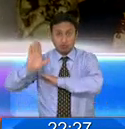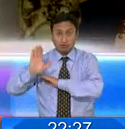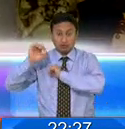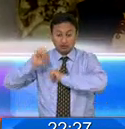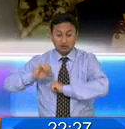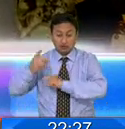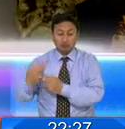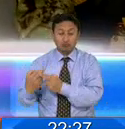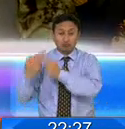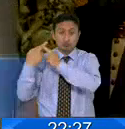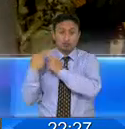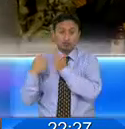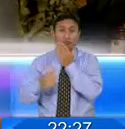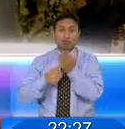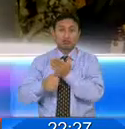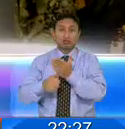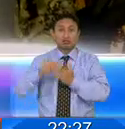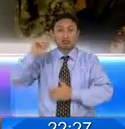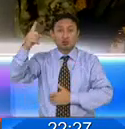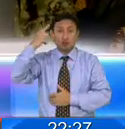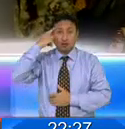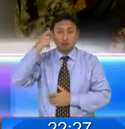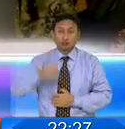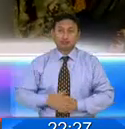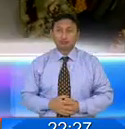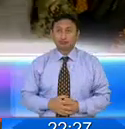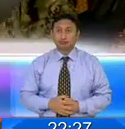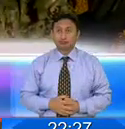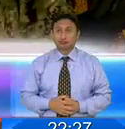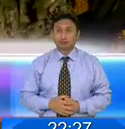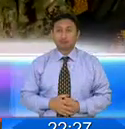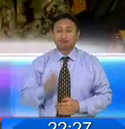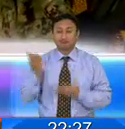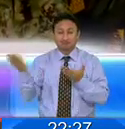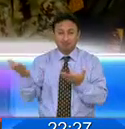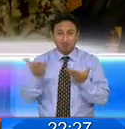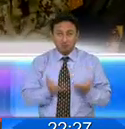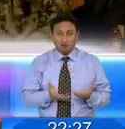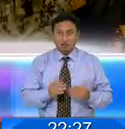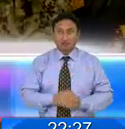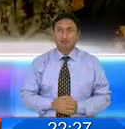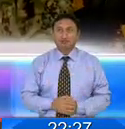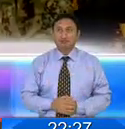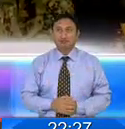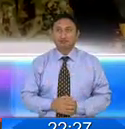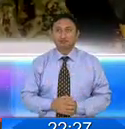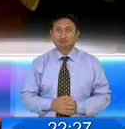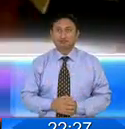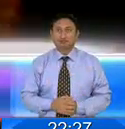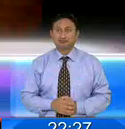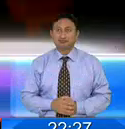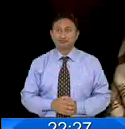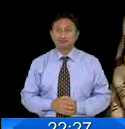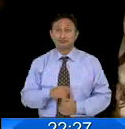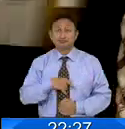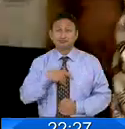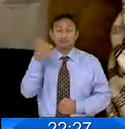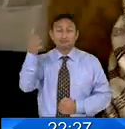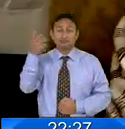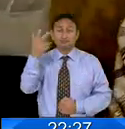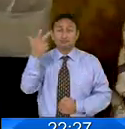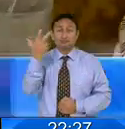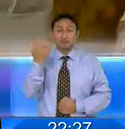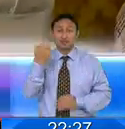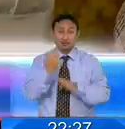el cargo de ministra de Gobierno. Bienvenida, Alexandra. Bienvenida. En su discurso de casi